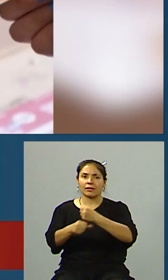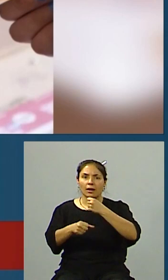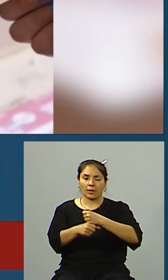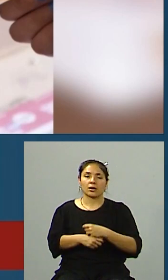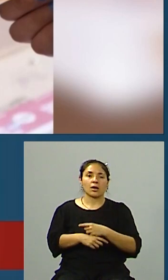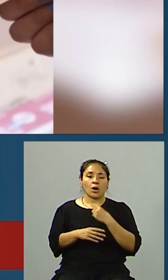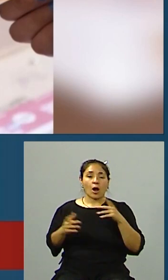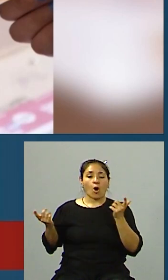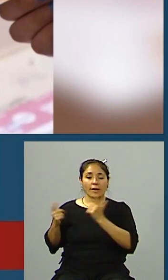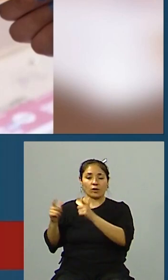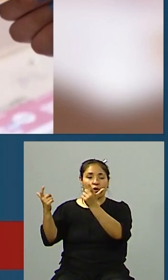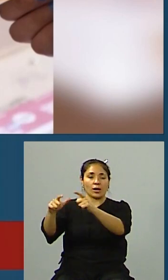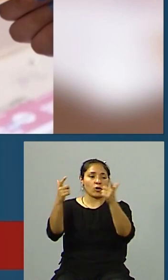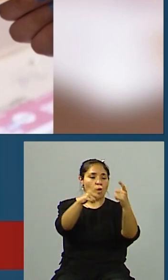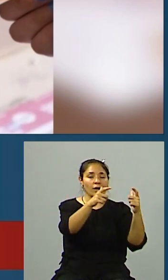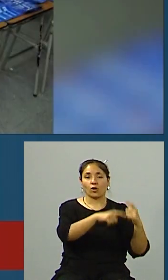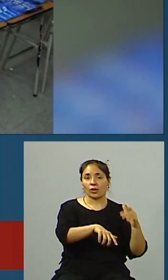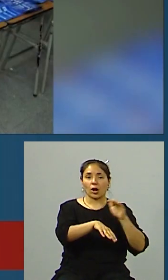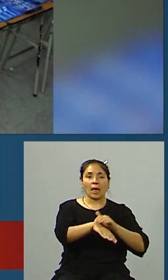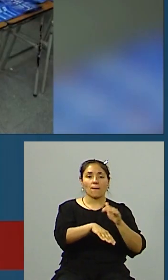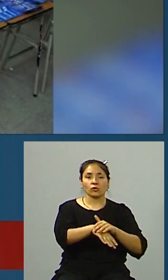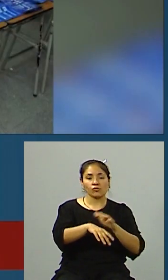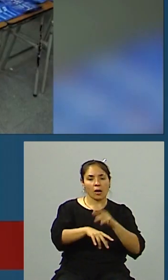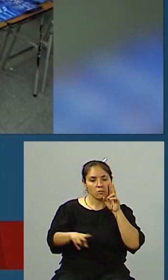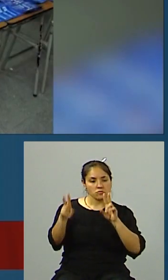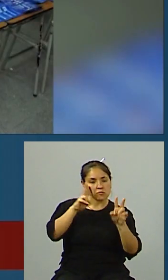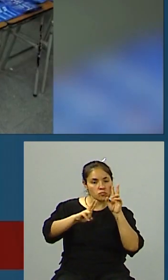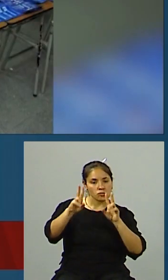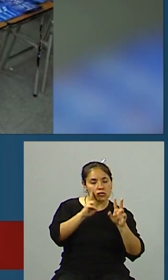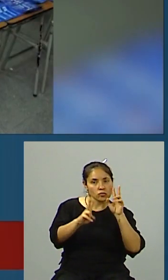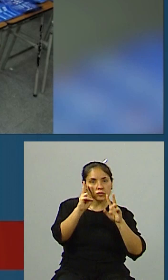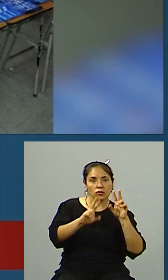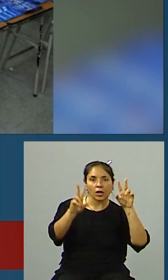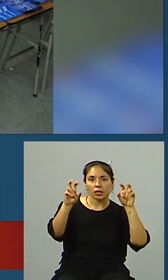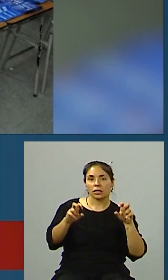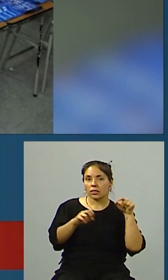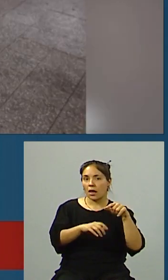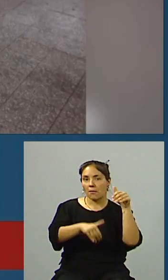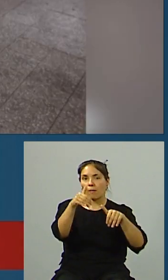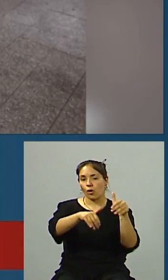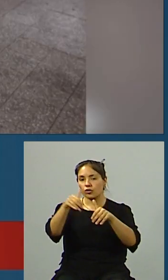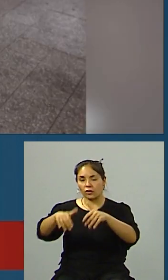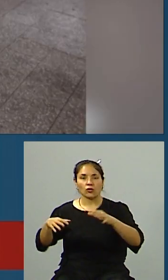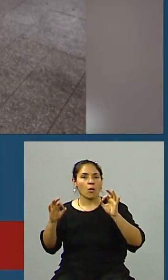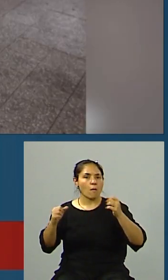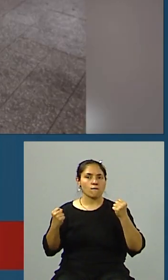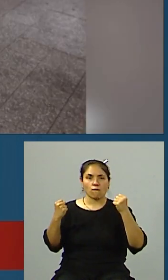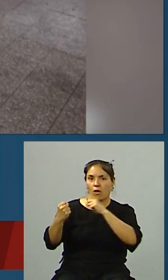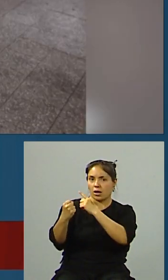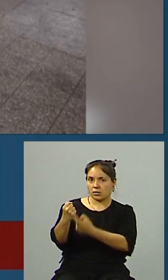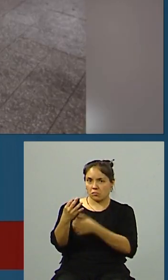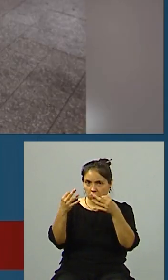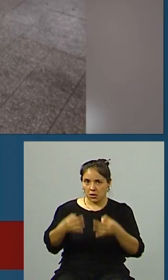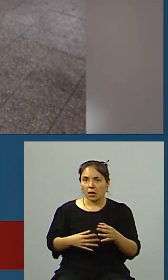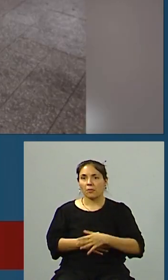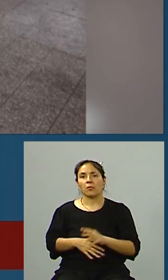tipo de procedimientos siempre han hablado de un procedimiento muy sólido, el proceso electoral en Argentina. La verdad es que no hemos